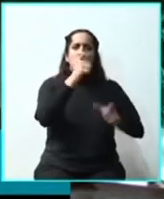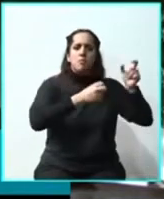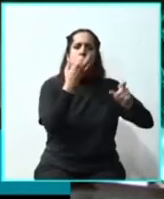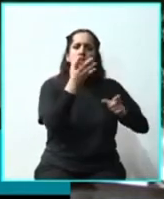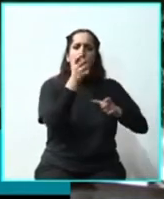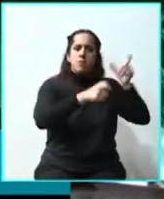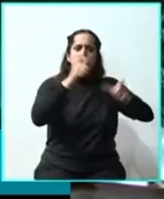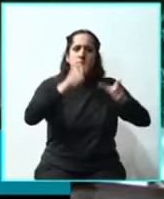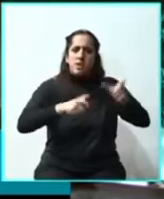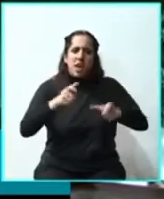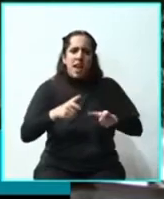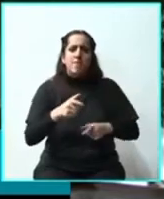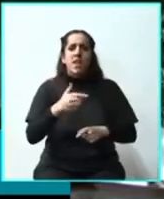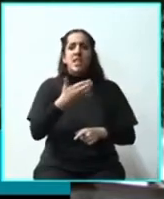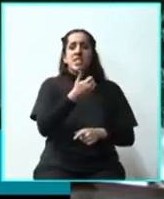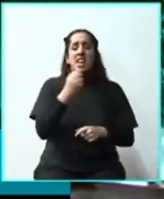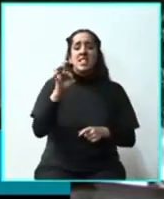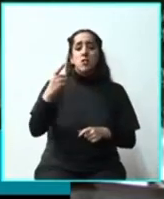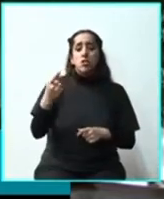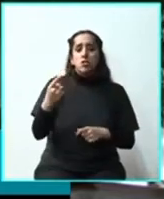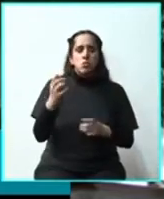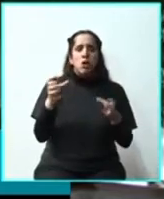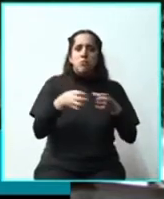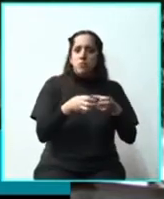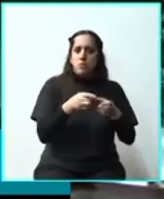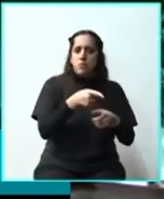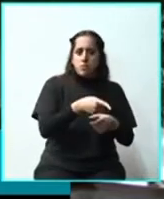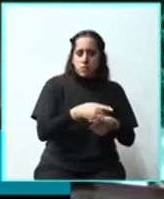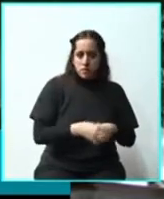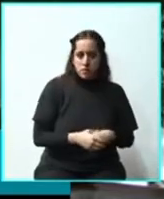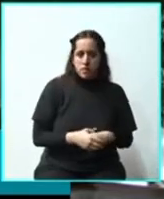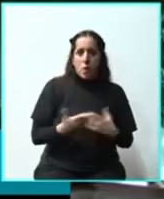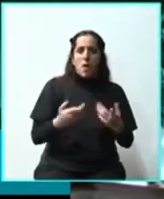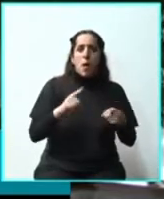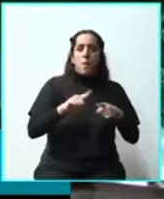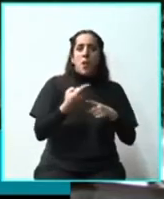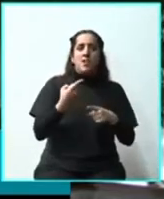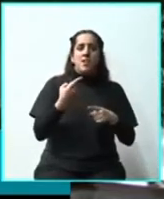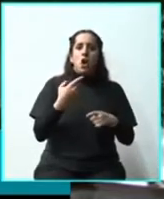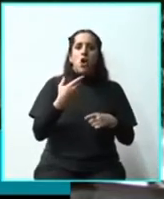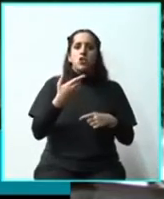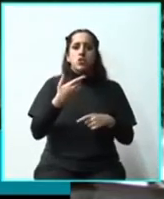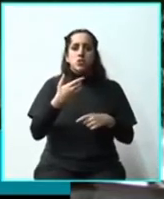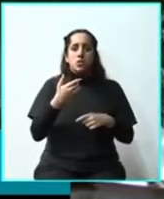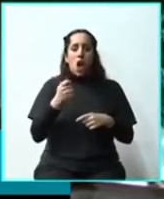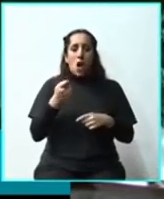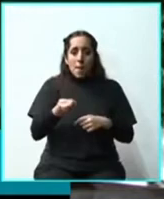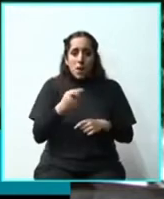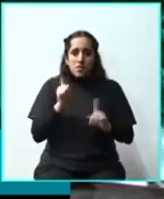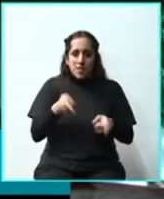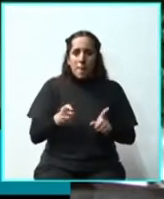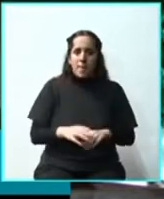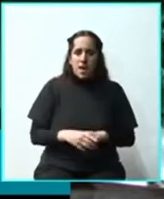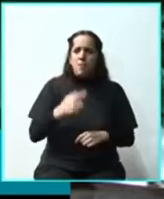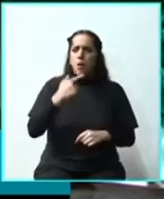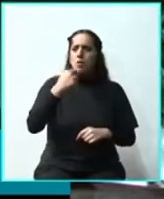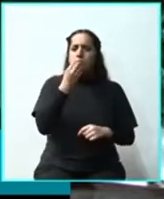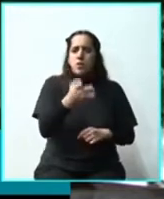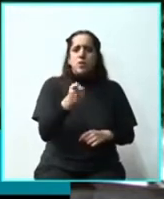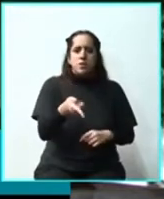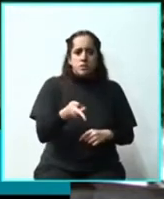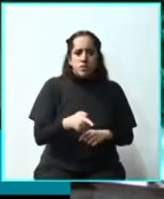Batallón 601, que con los años se reciclan en cargos políticos o gremiales. Hemos denunciado, y va a